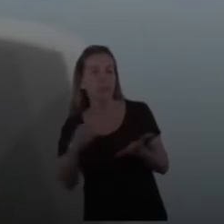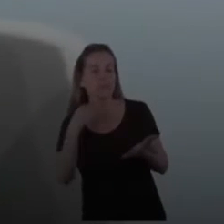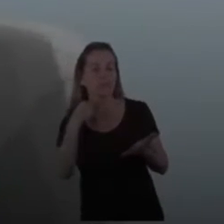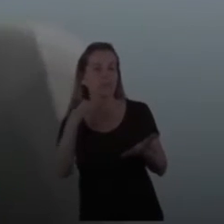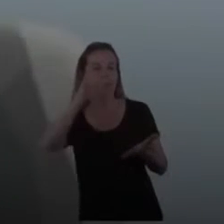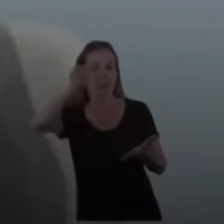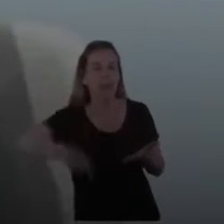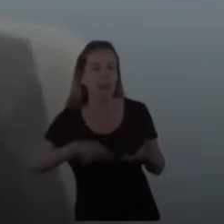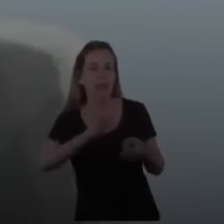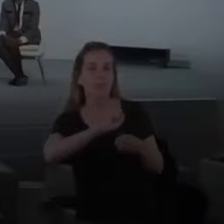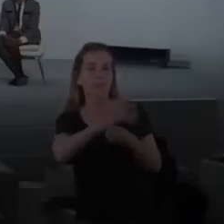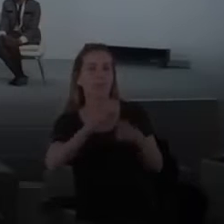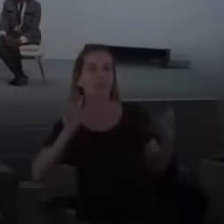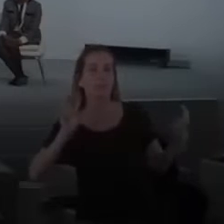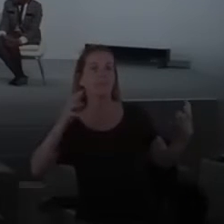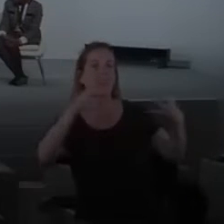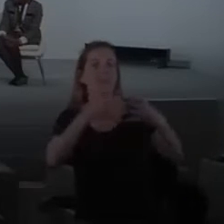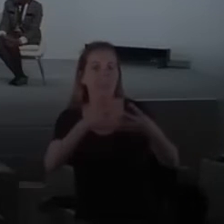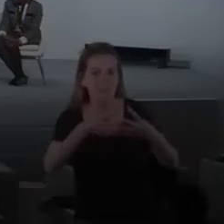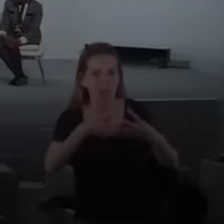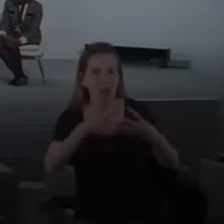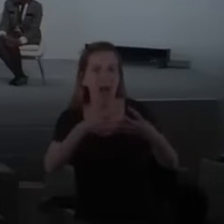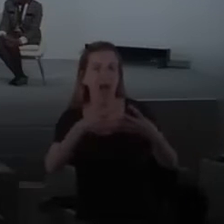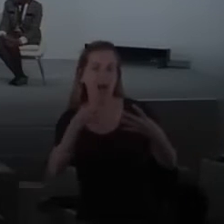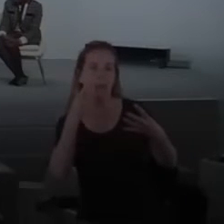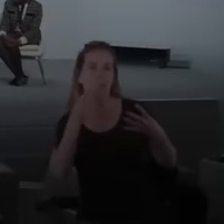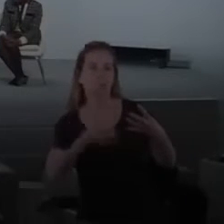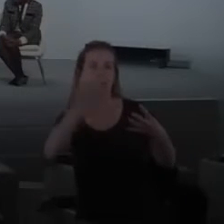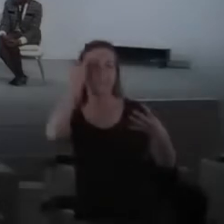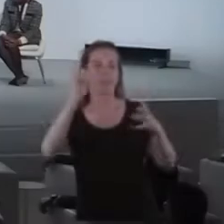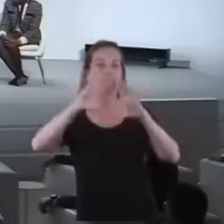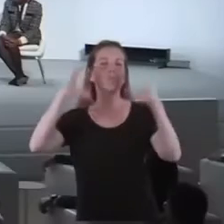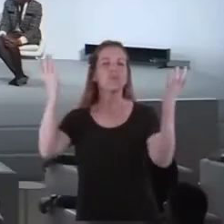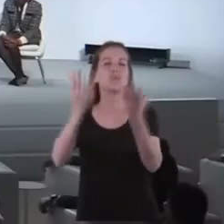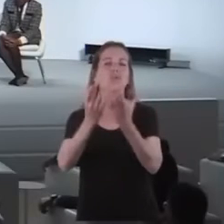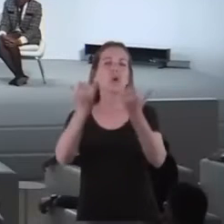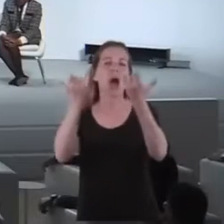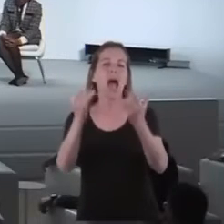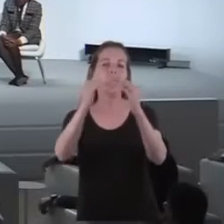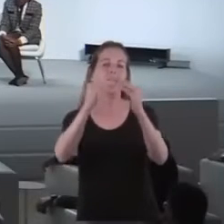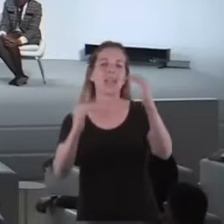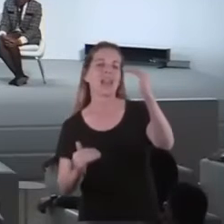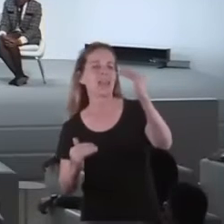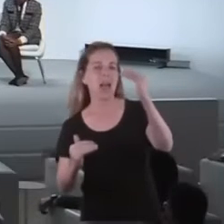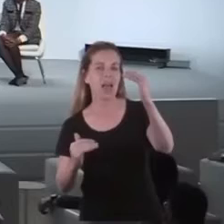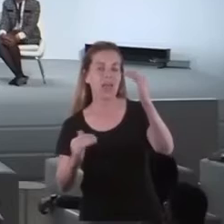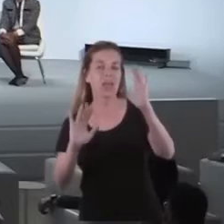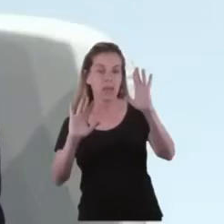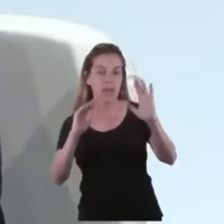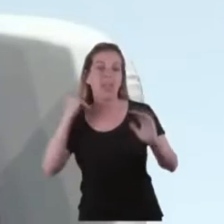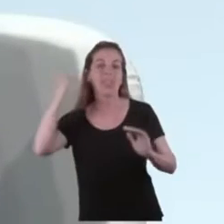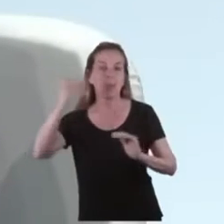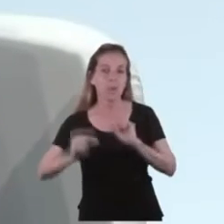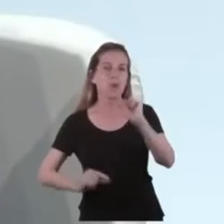pandemia que ha dejado al descubierto toda la inequidad que en el mundo se vive. Y cuando la pandemia parece estar